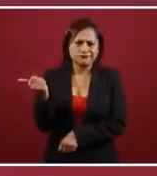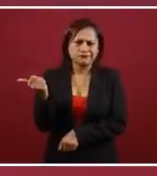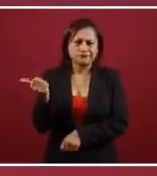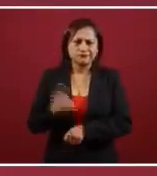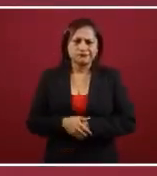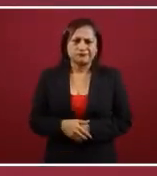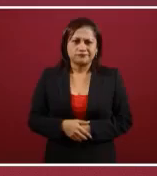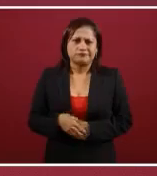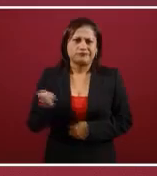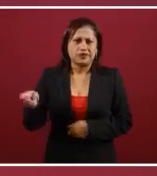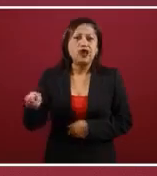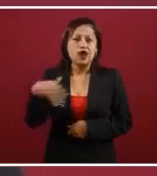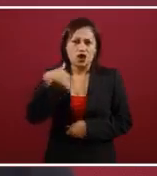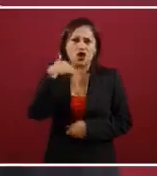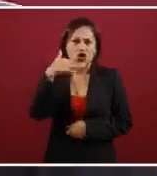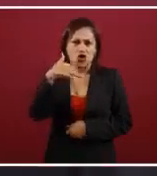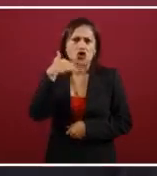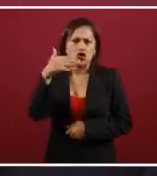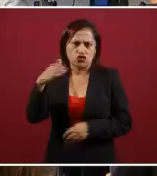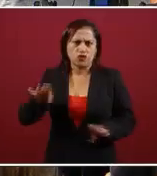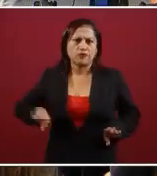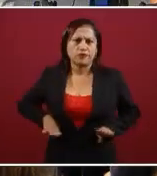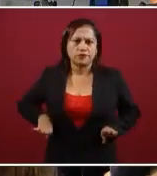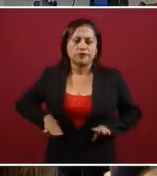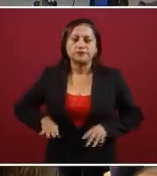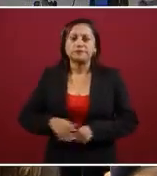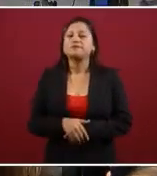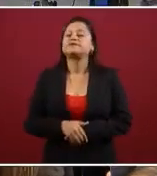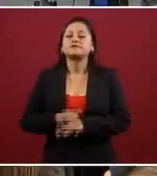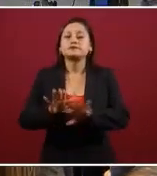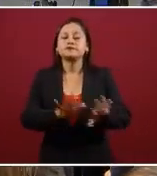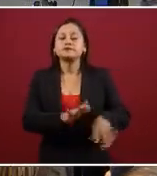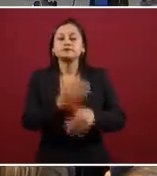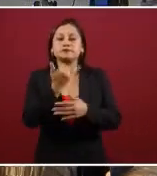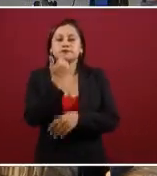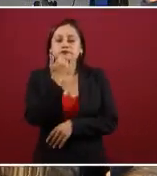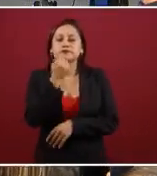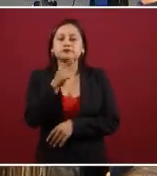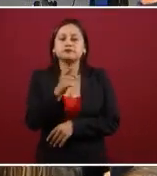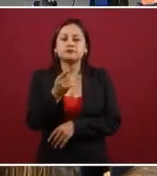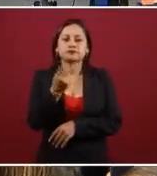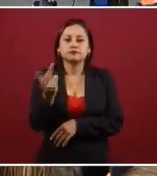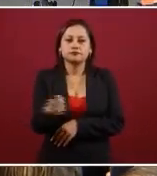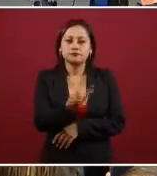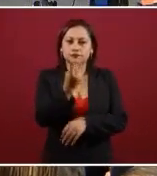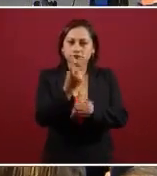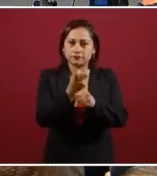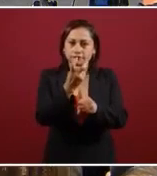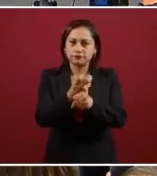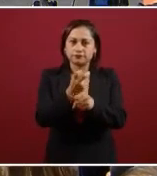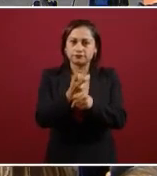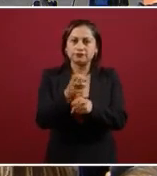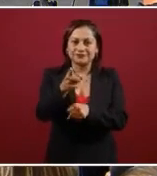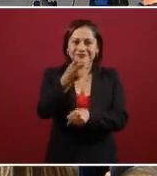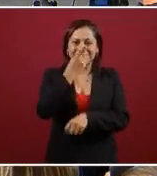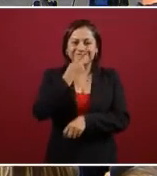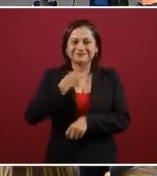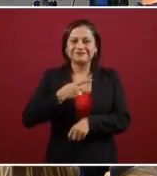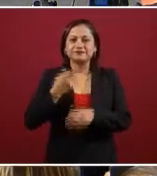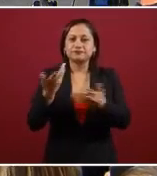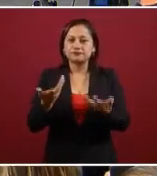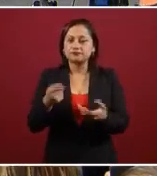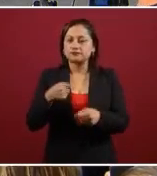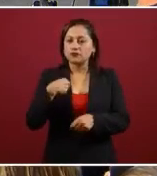un corrupto. Si me permite la segunda pregunta, justamente ahorita que comentó esta cuestión, ¿existiría posibilidad que su